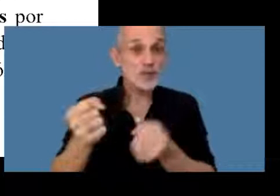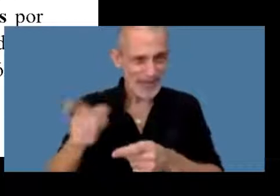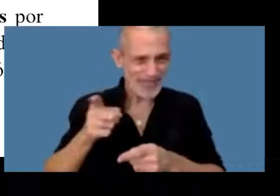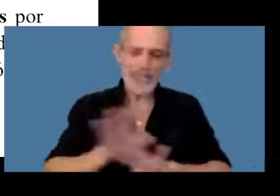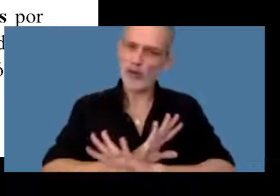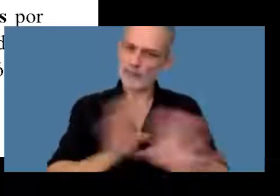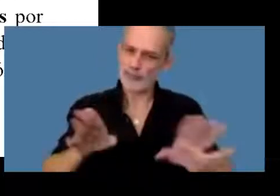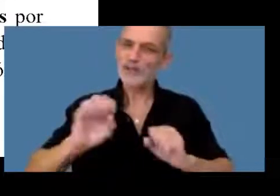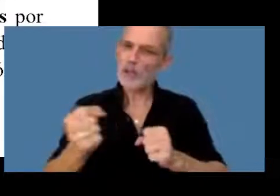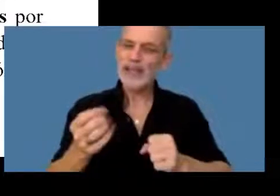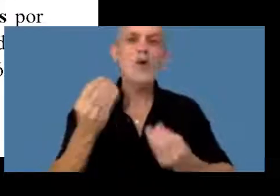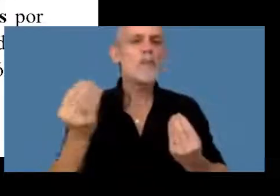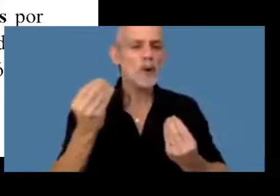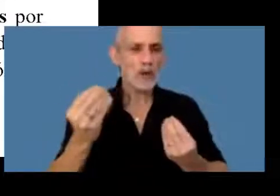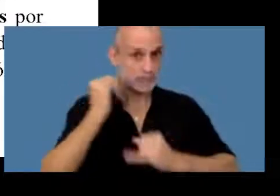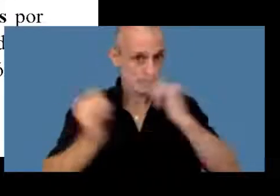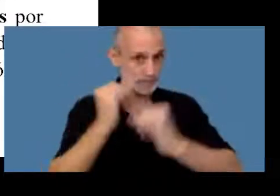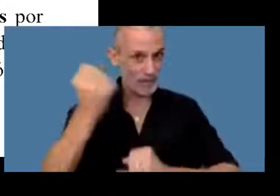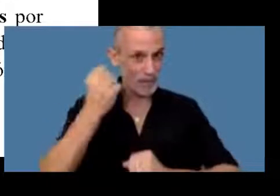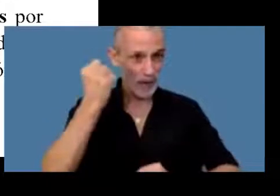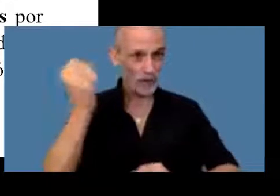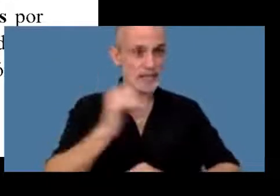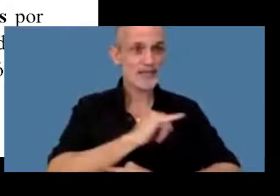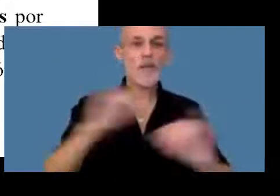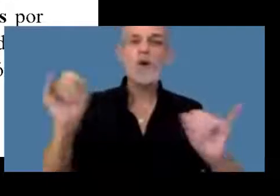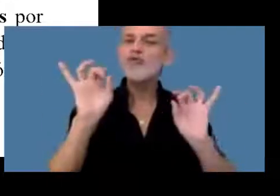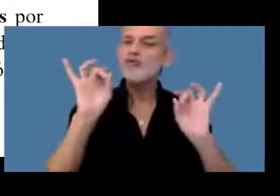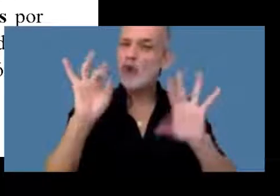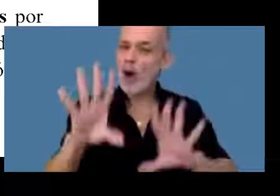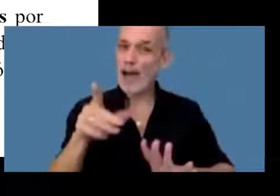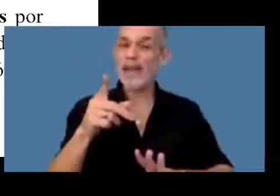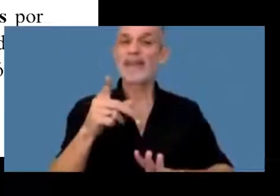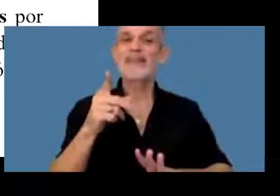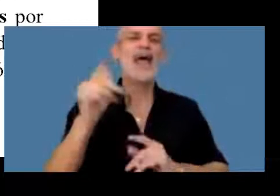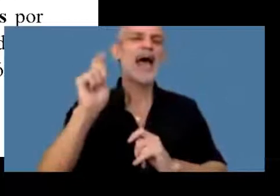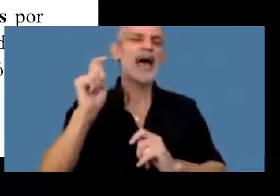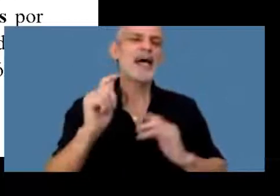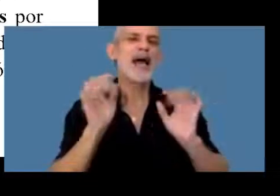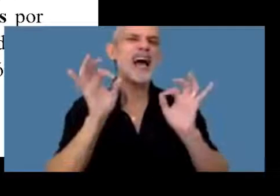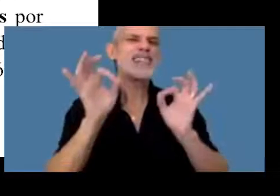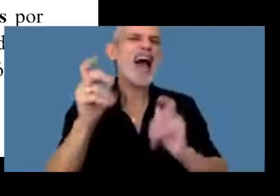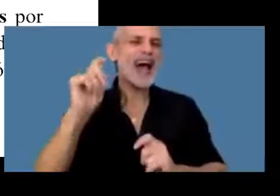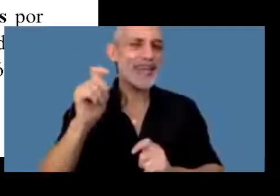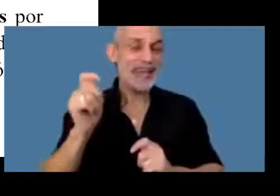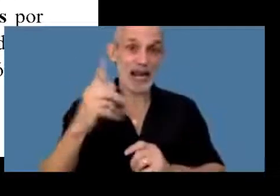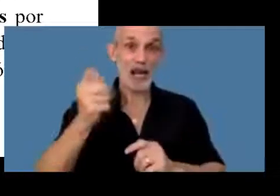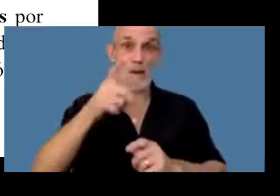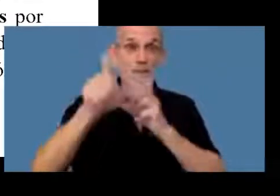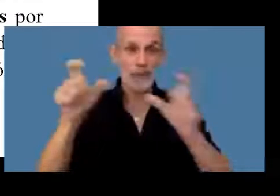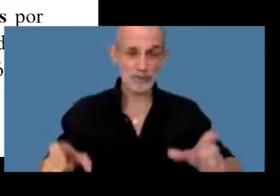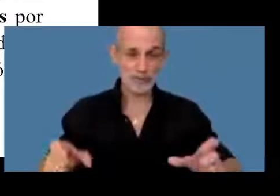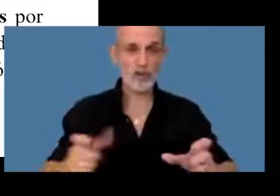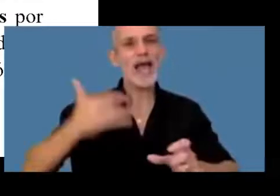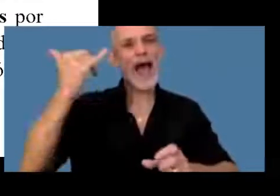importante poner de resalto que solamente ¿sí? alcanza a aquellos sujetos que tengan